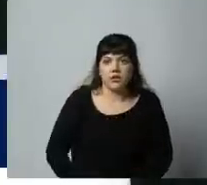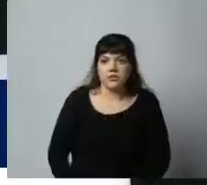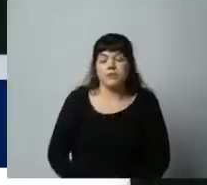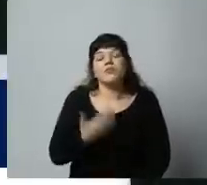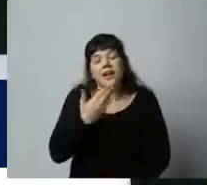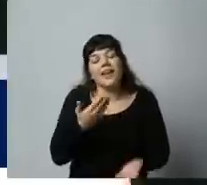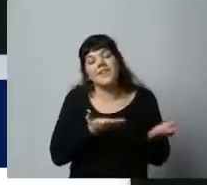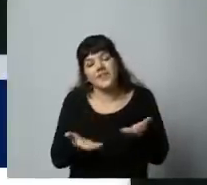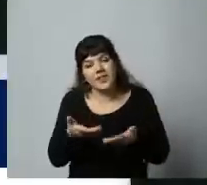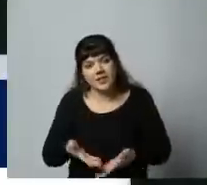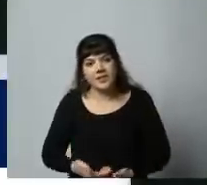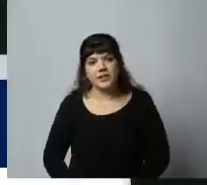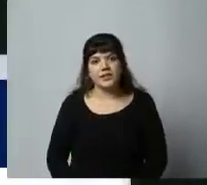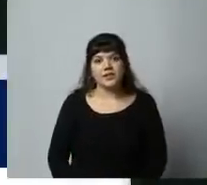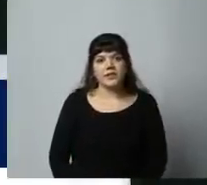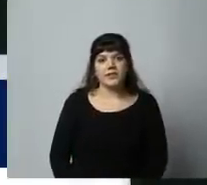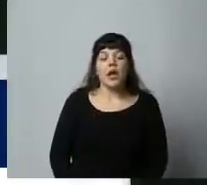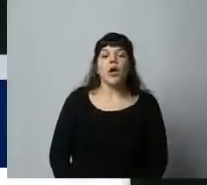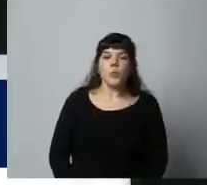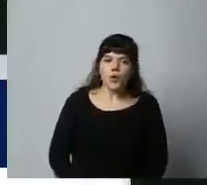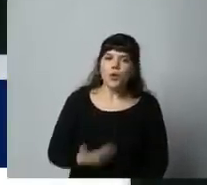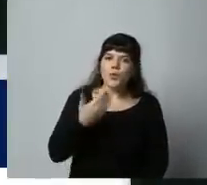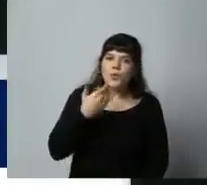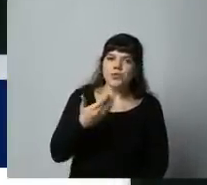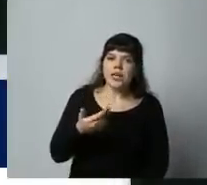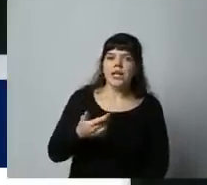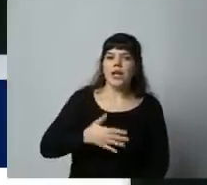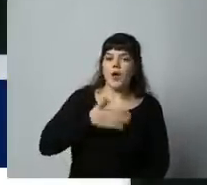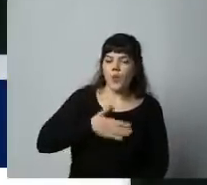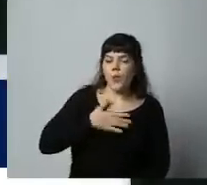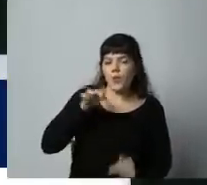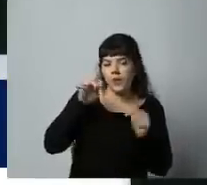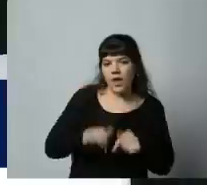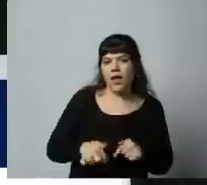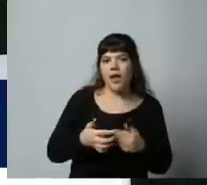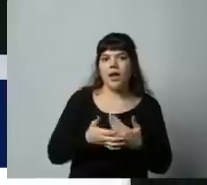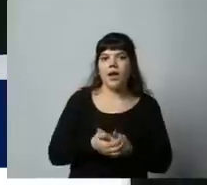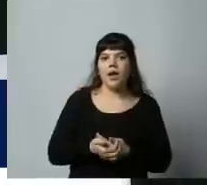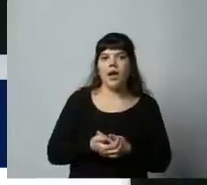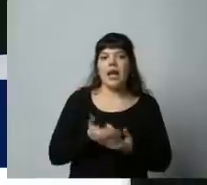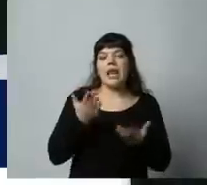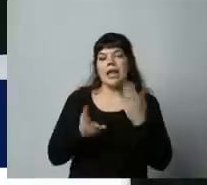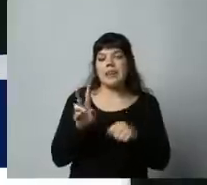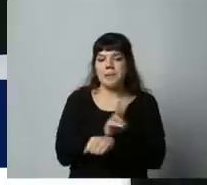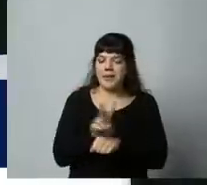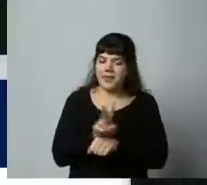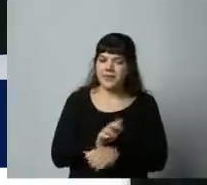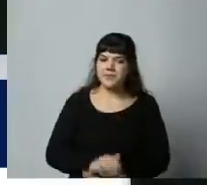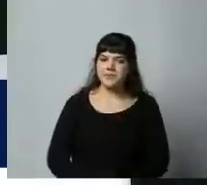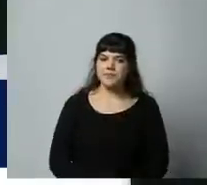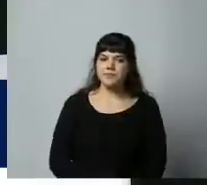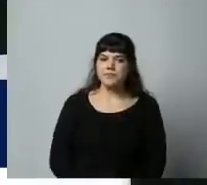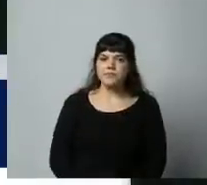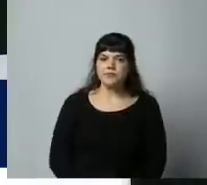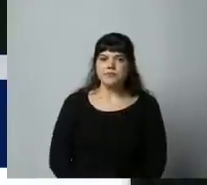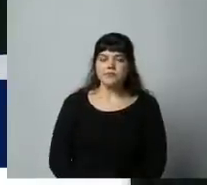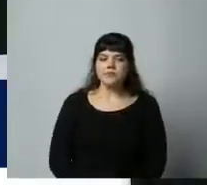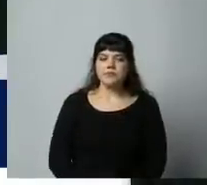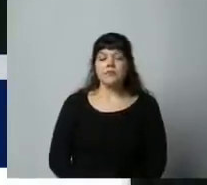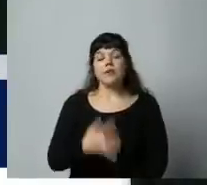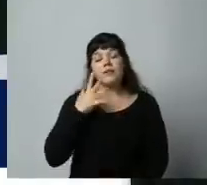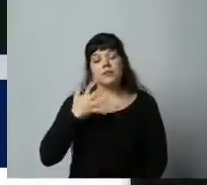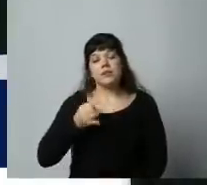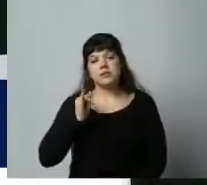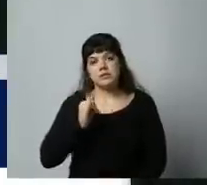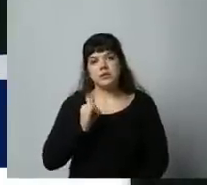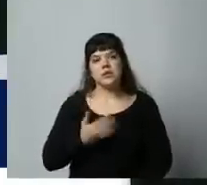Silvana bueno Muchas gracias Es un gusto estar hoy acá con todo el equipo de legítima defensa Eh sí la verdad es